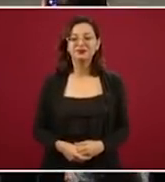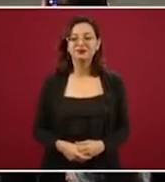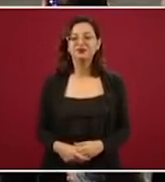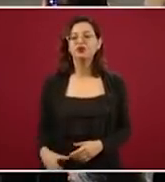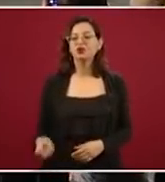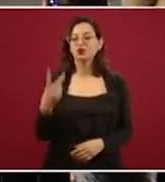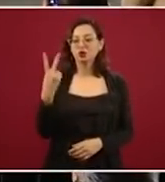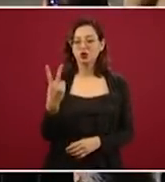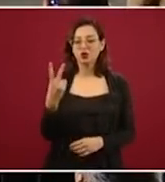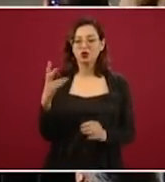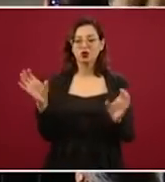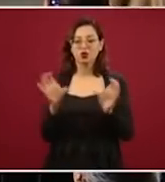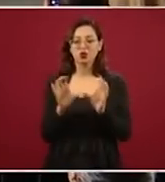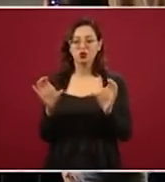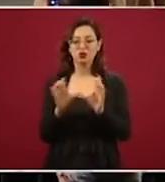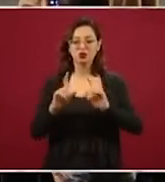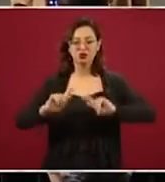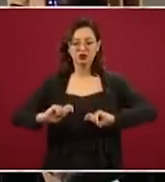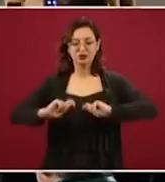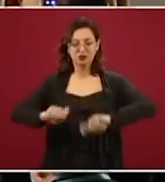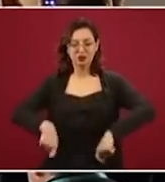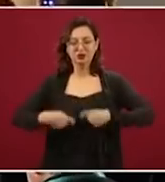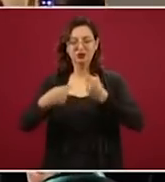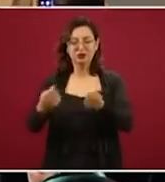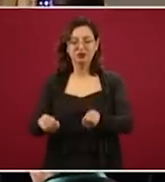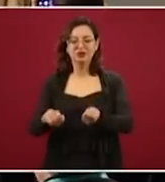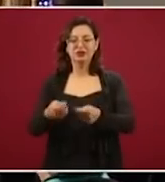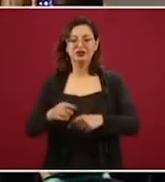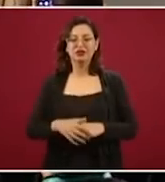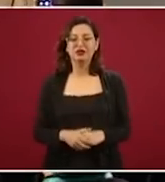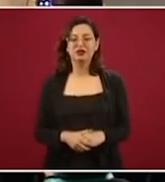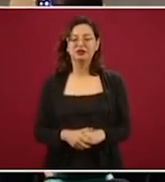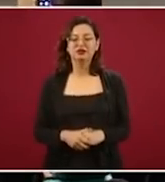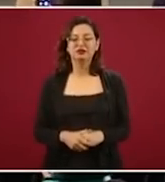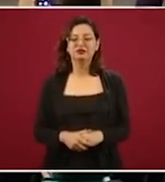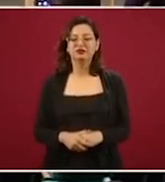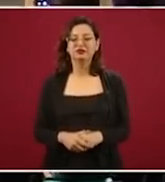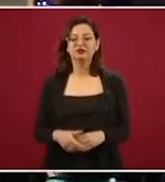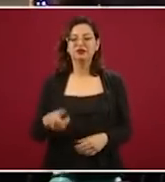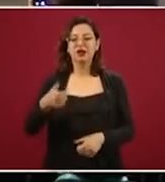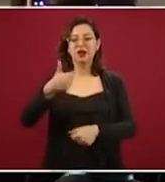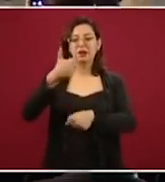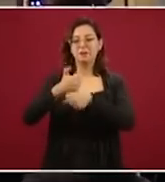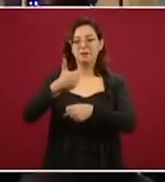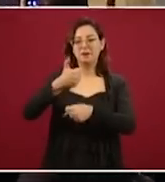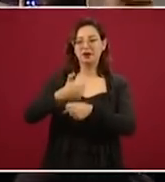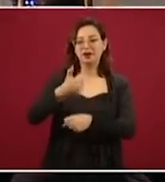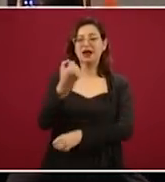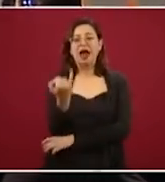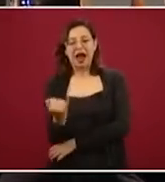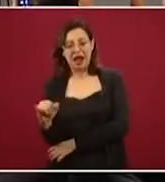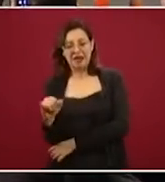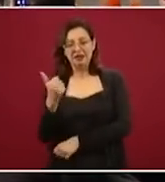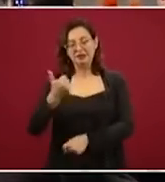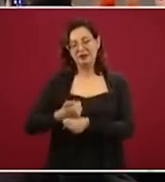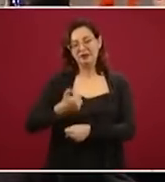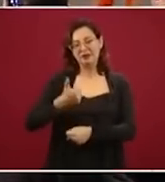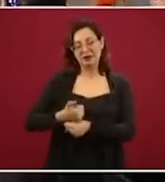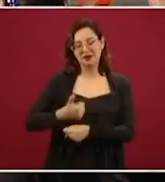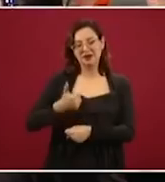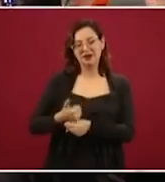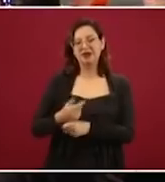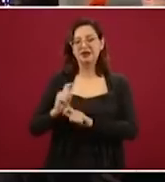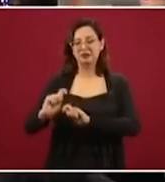Son dos constancias, que la primera se le entrega a la primaria y preescolar Huitzilopochtli.